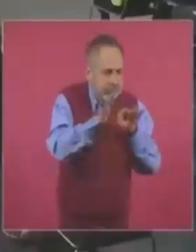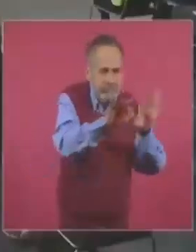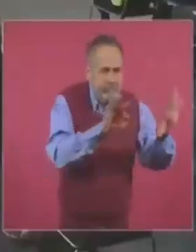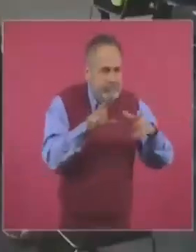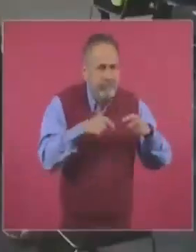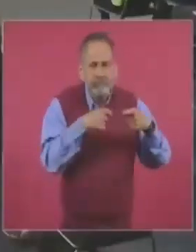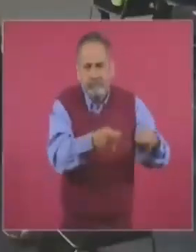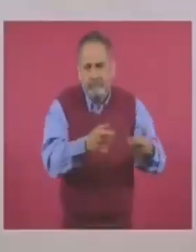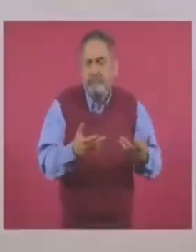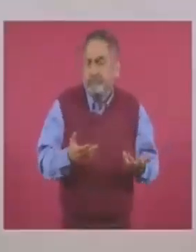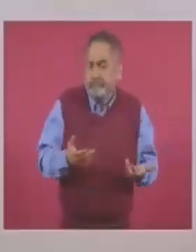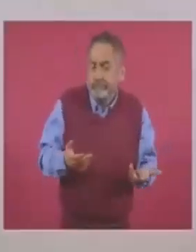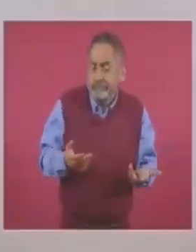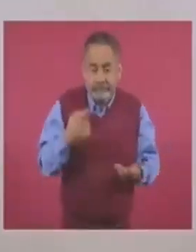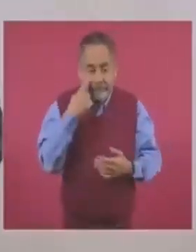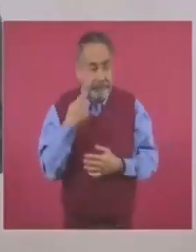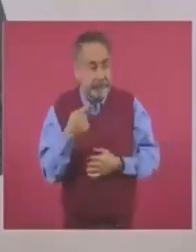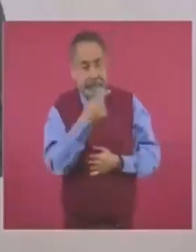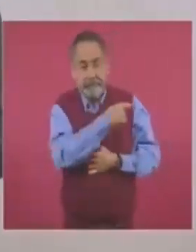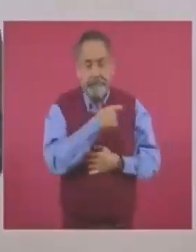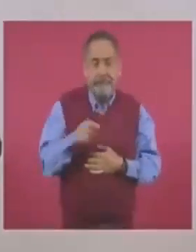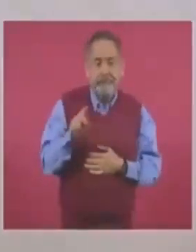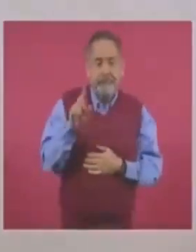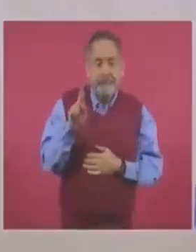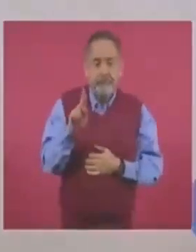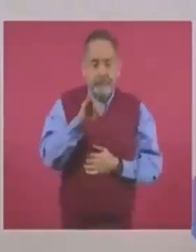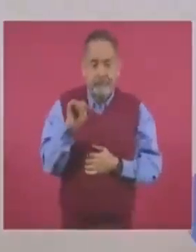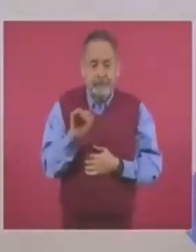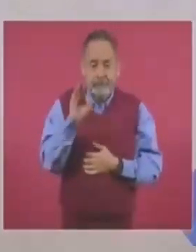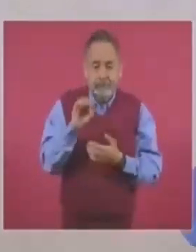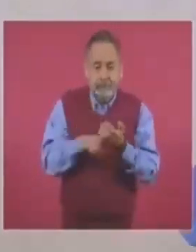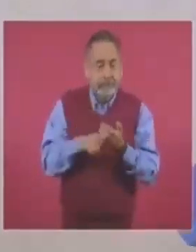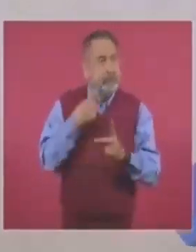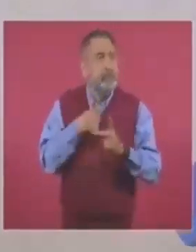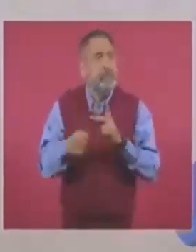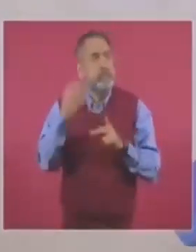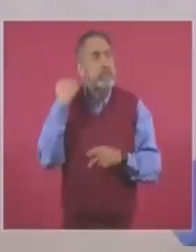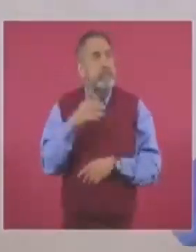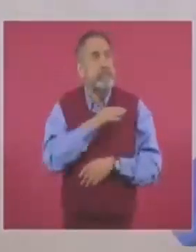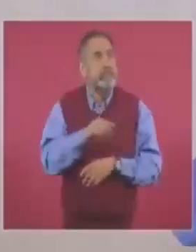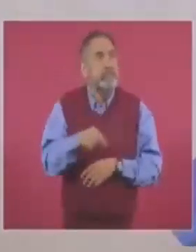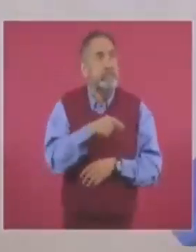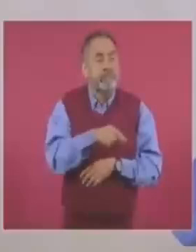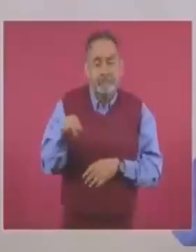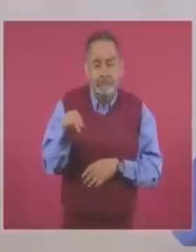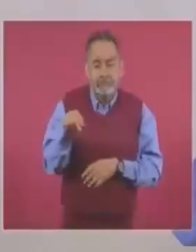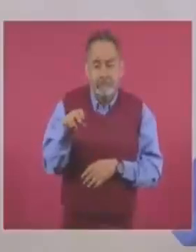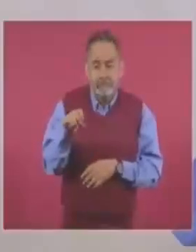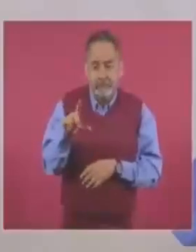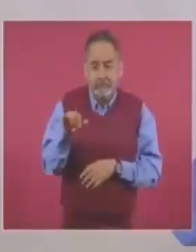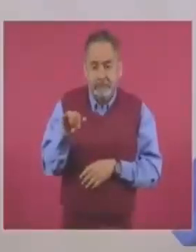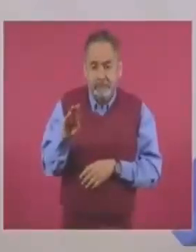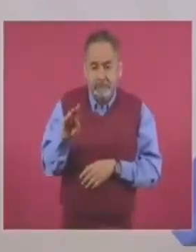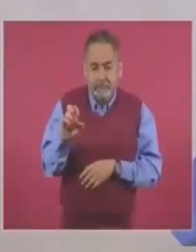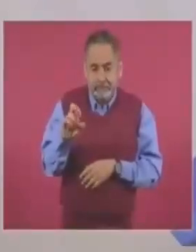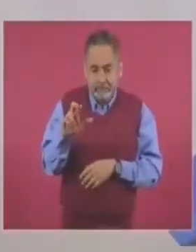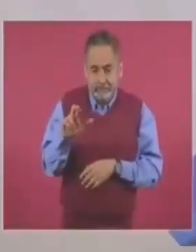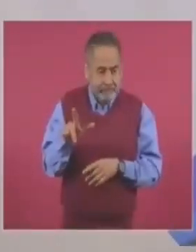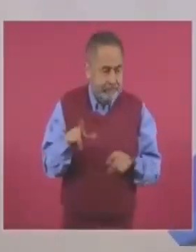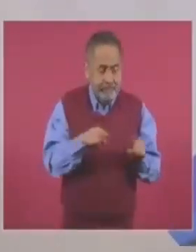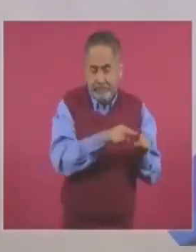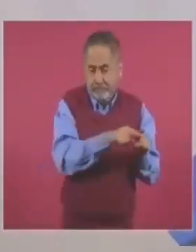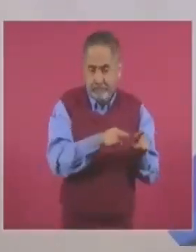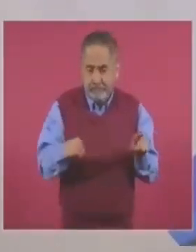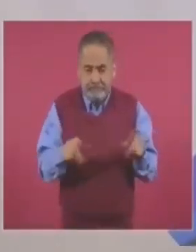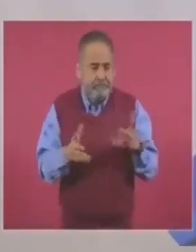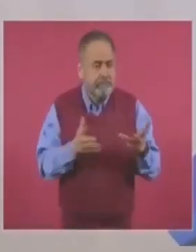iban a imponer sanciones y todo esto del muro, pues se había más o menos solventado esta